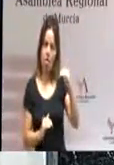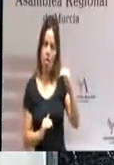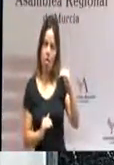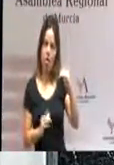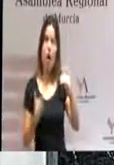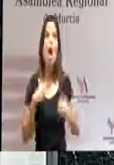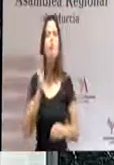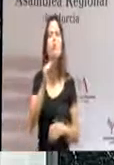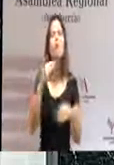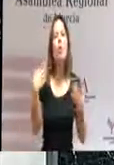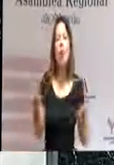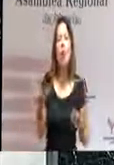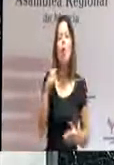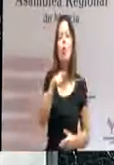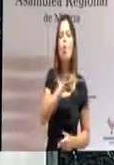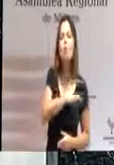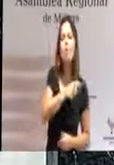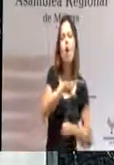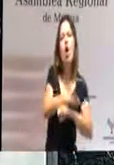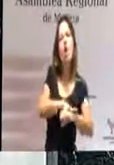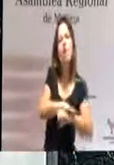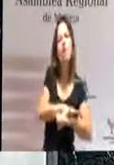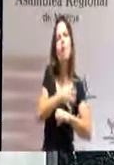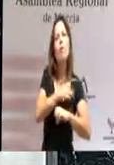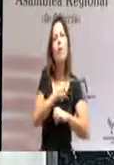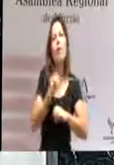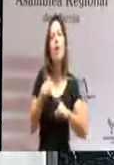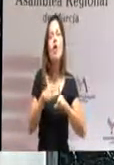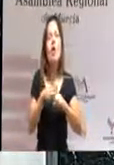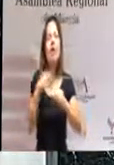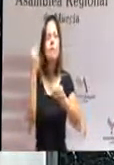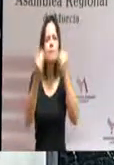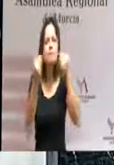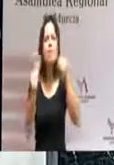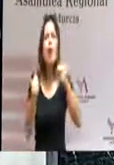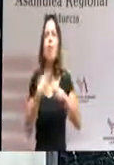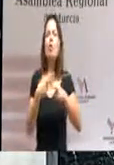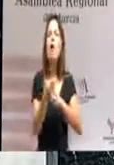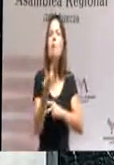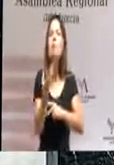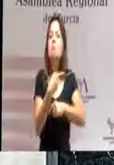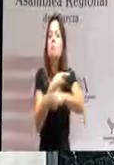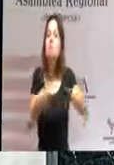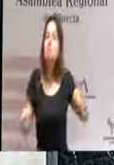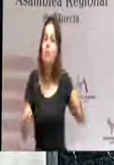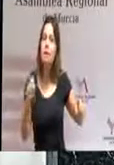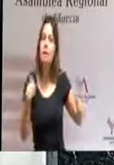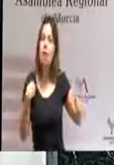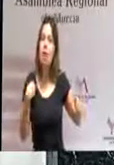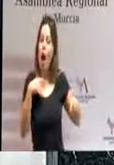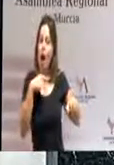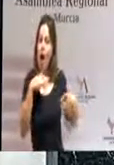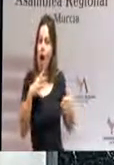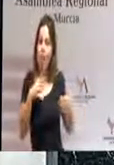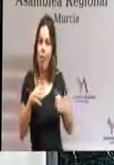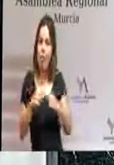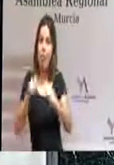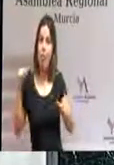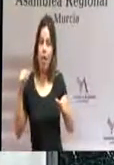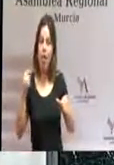La pregunta es si usted y su Gobierno están poniendo encima de la mesa alguna política distinta a la que se han aplicado en el